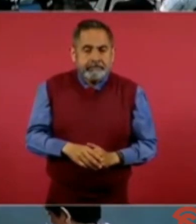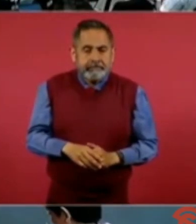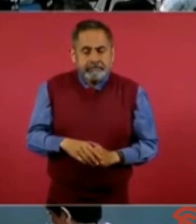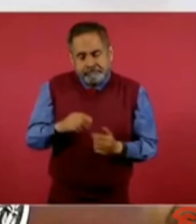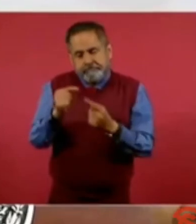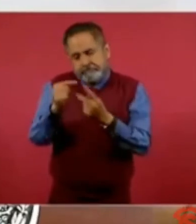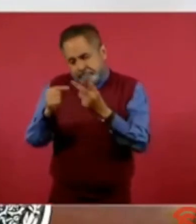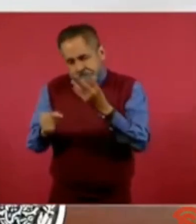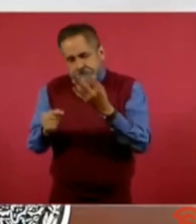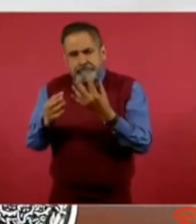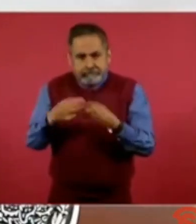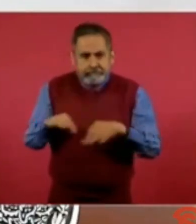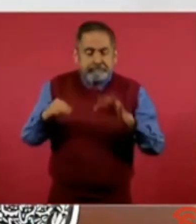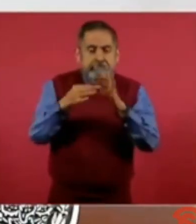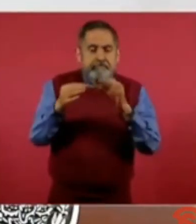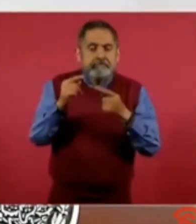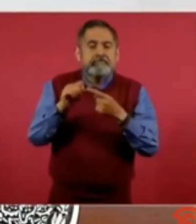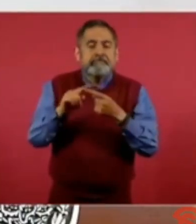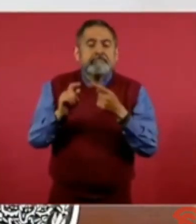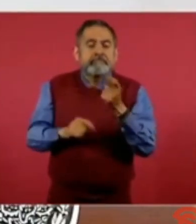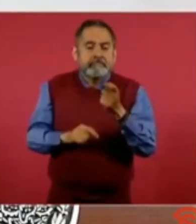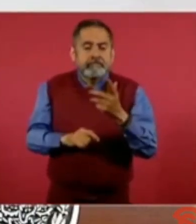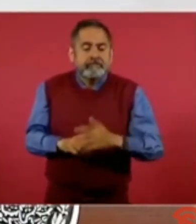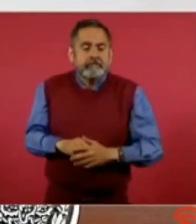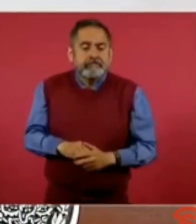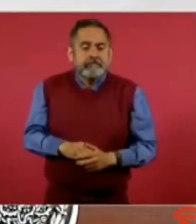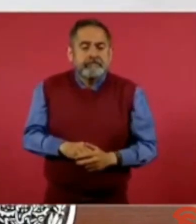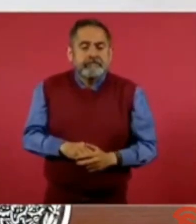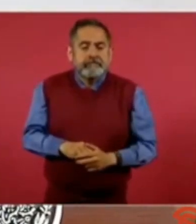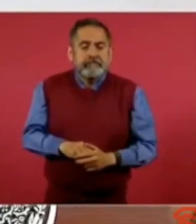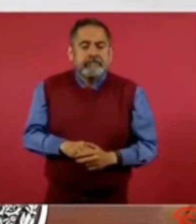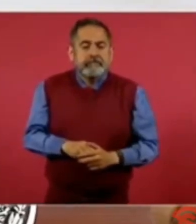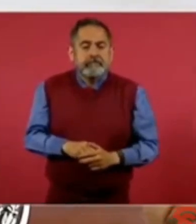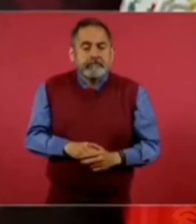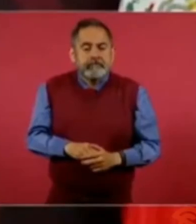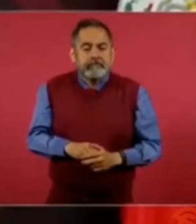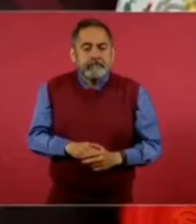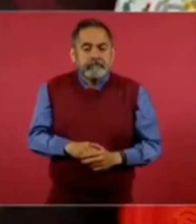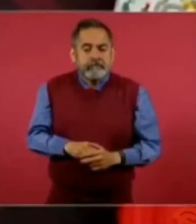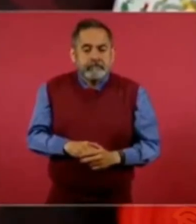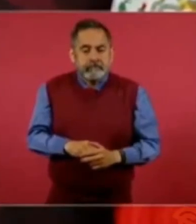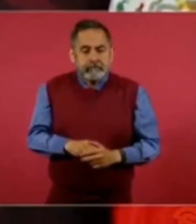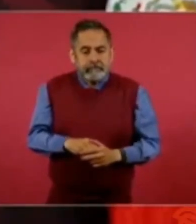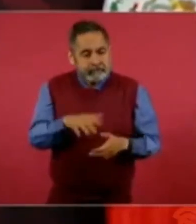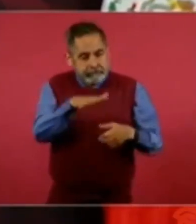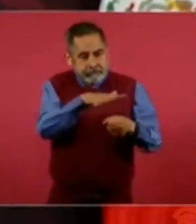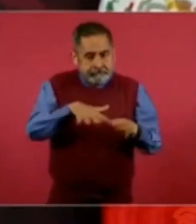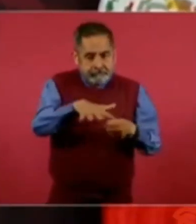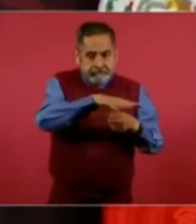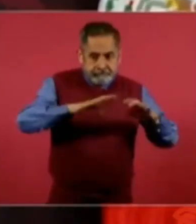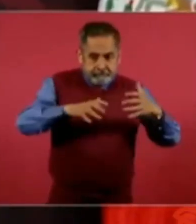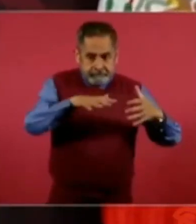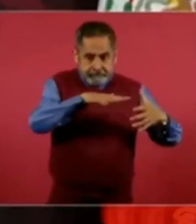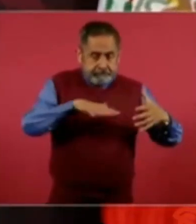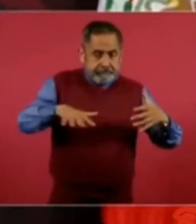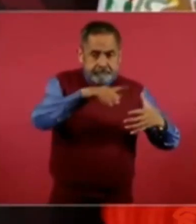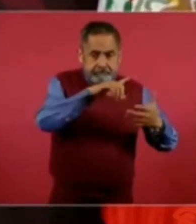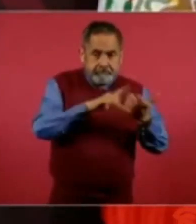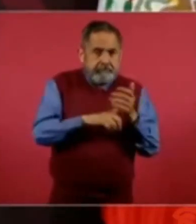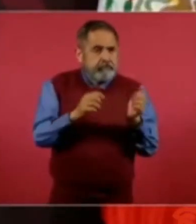otras cosas es de que eh toda esa región est